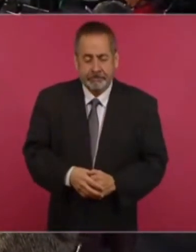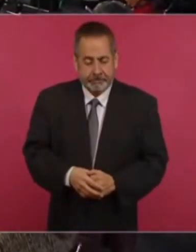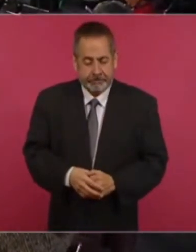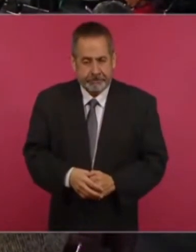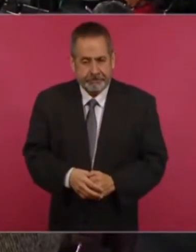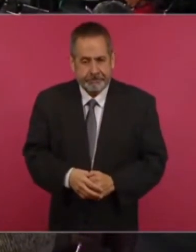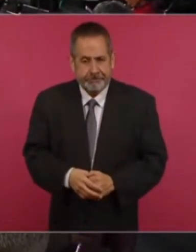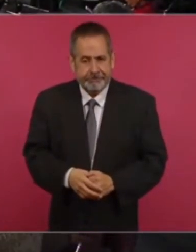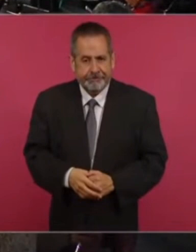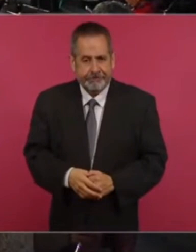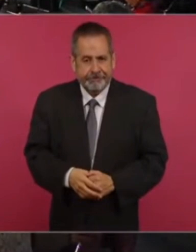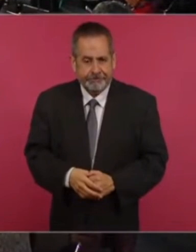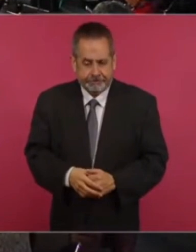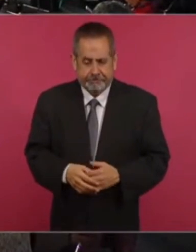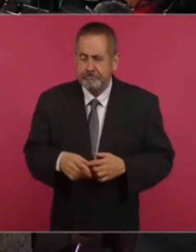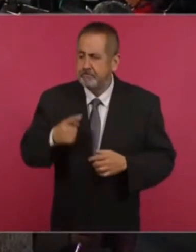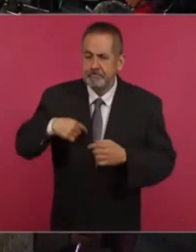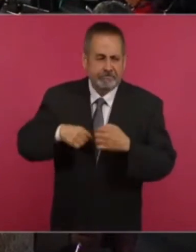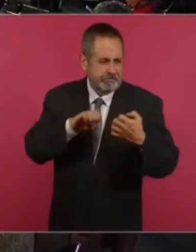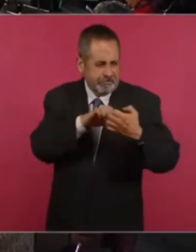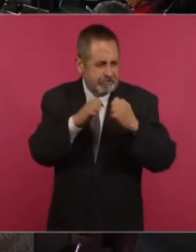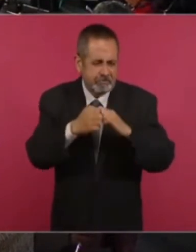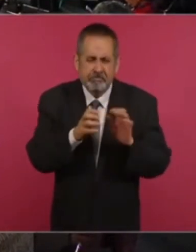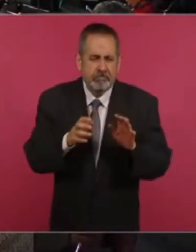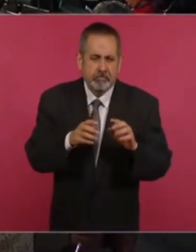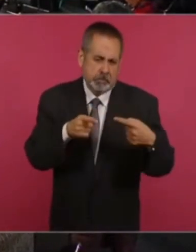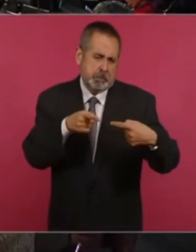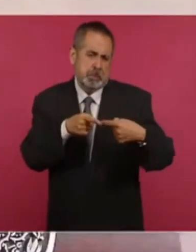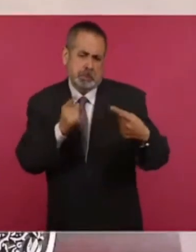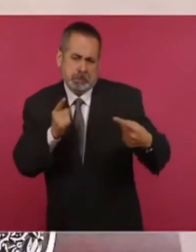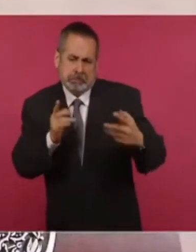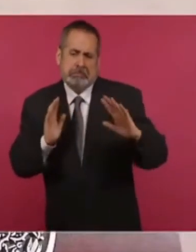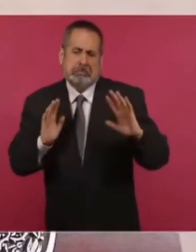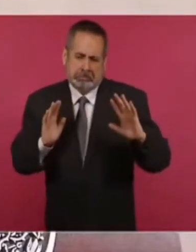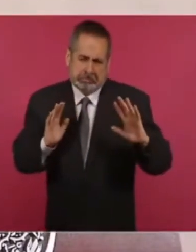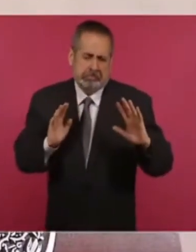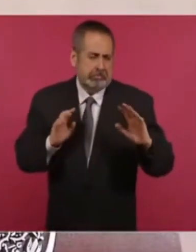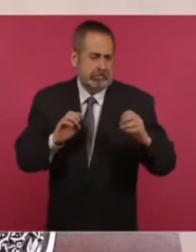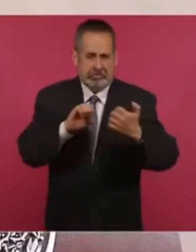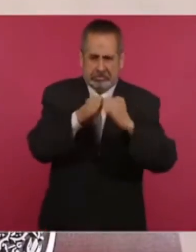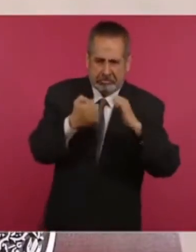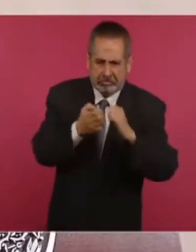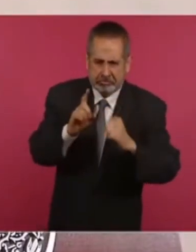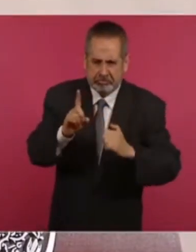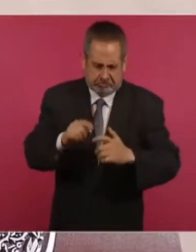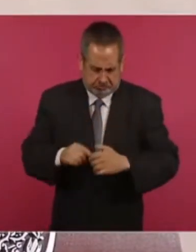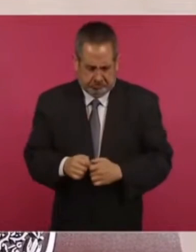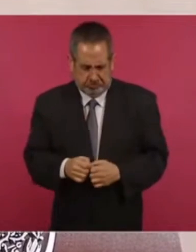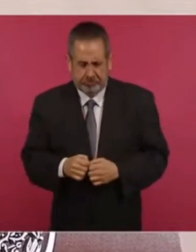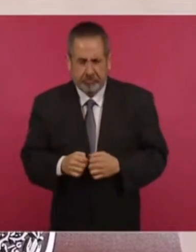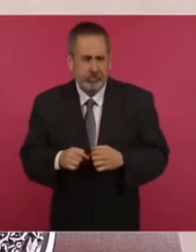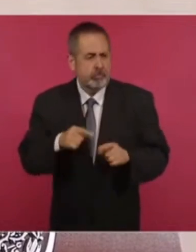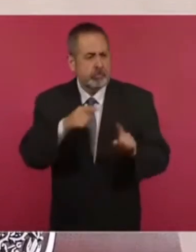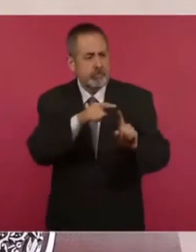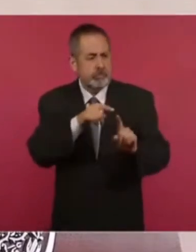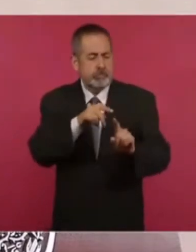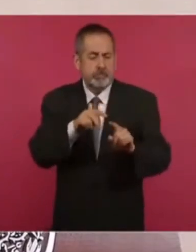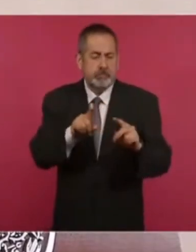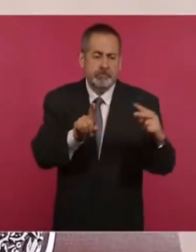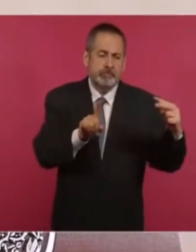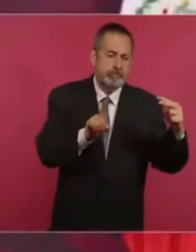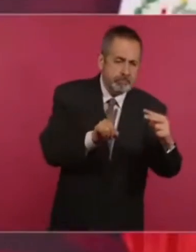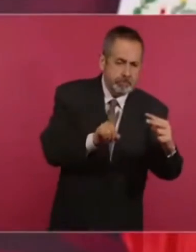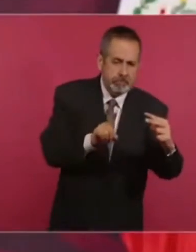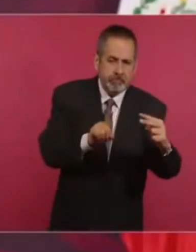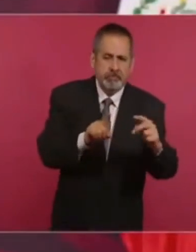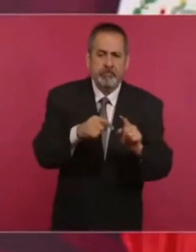No somos enemigos, si acaso adversarios, tenemos dos visiones o